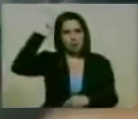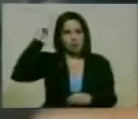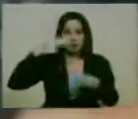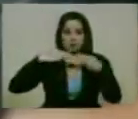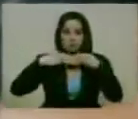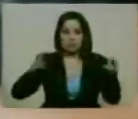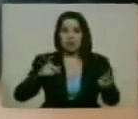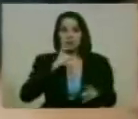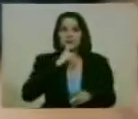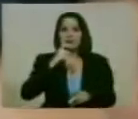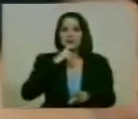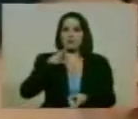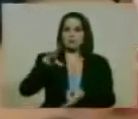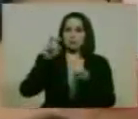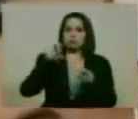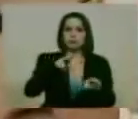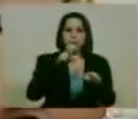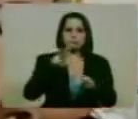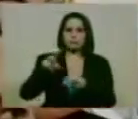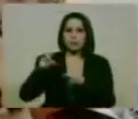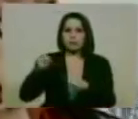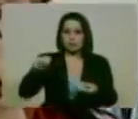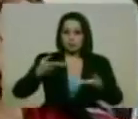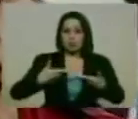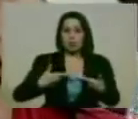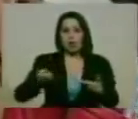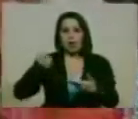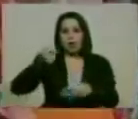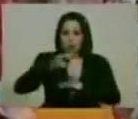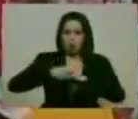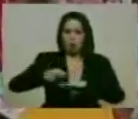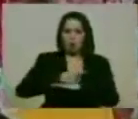dificulta obtener los beneficios otorgados por nuestro gobierno.